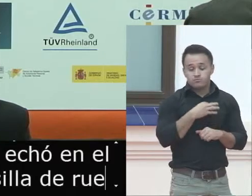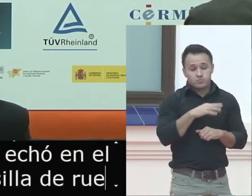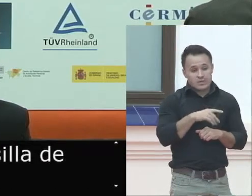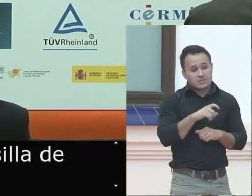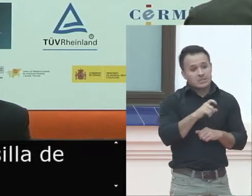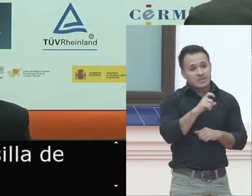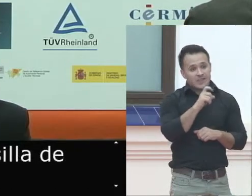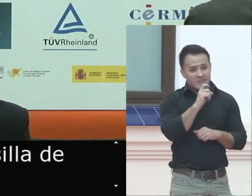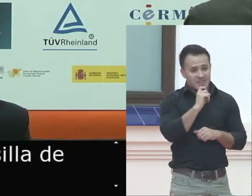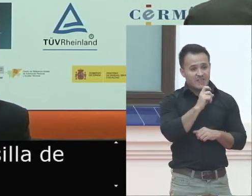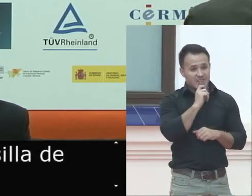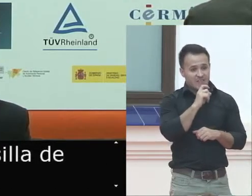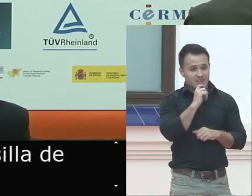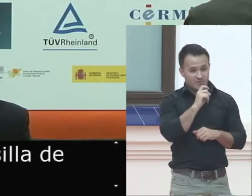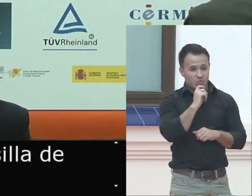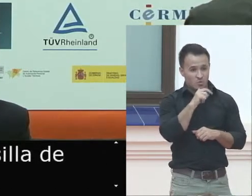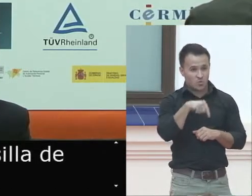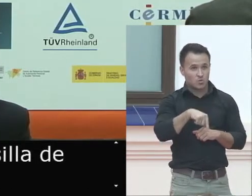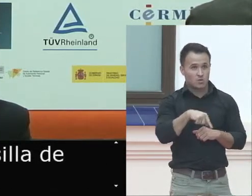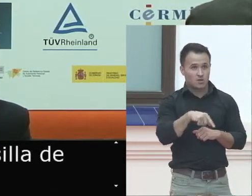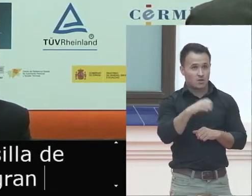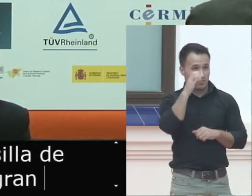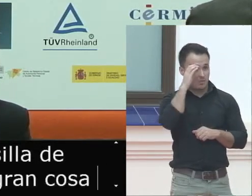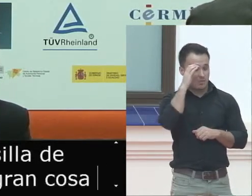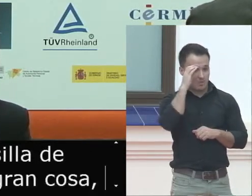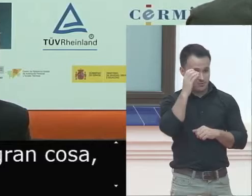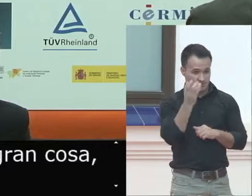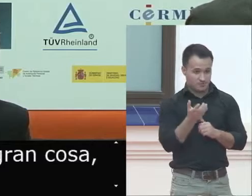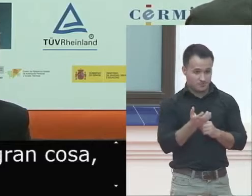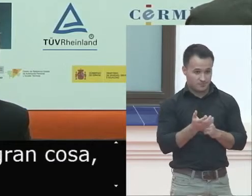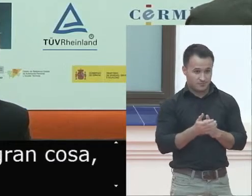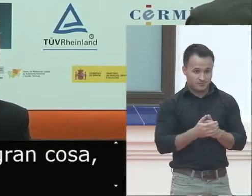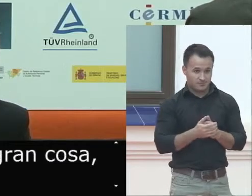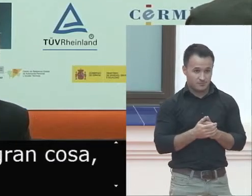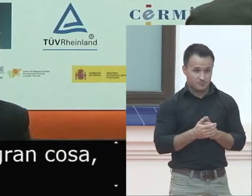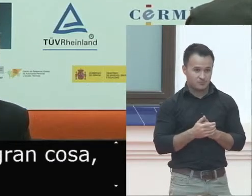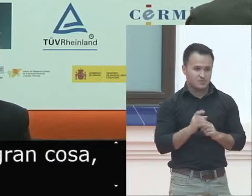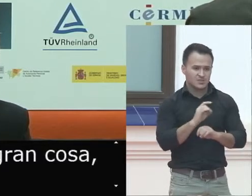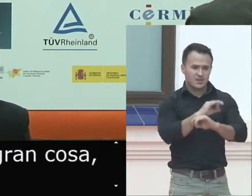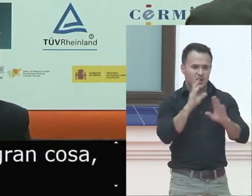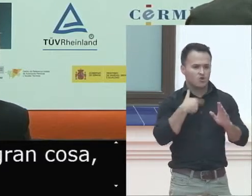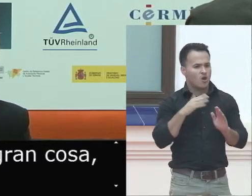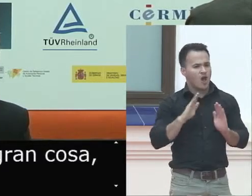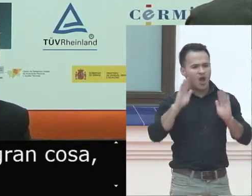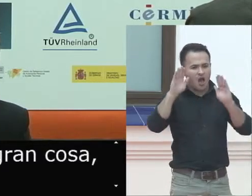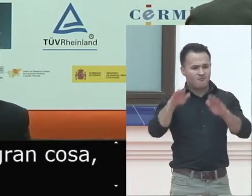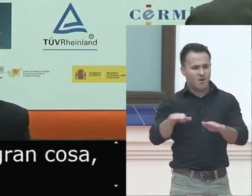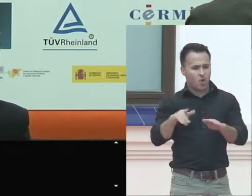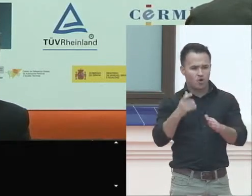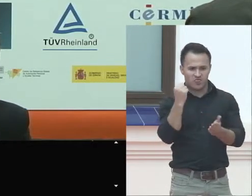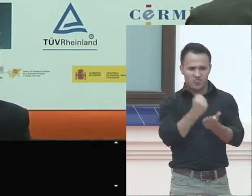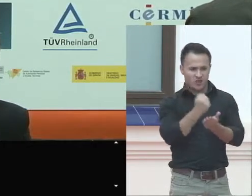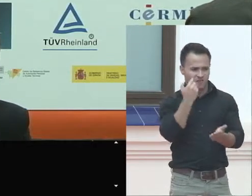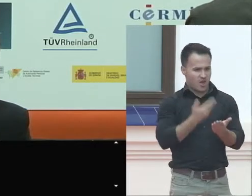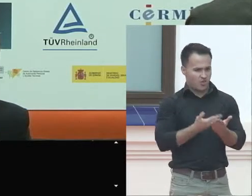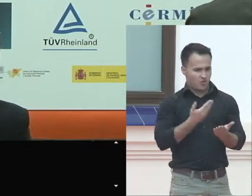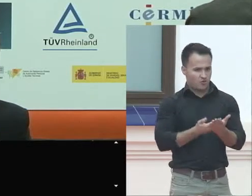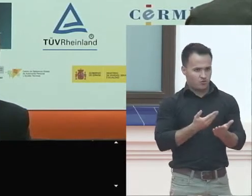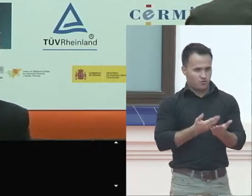ocultos, pero vamos, aparentemente no les pasa. Vamos a ver, por supuesto estoy a favor de la certificación.